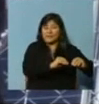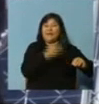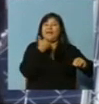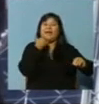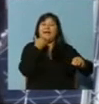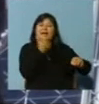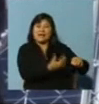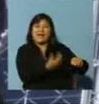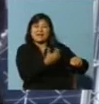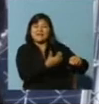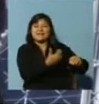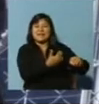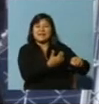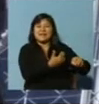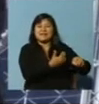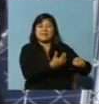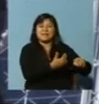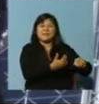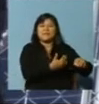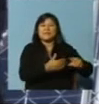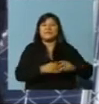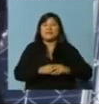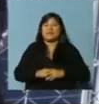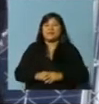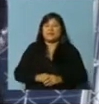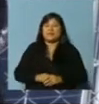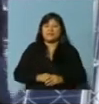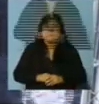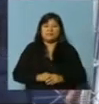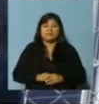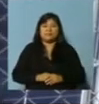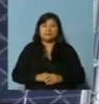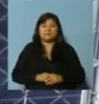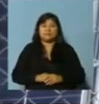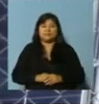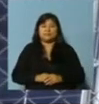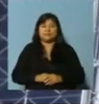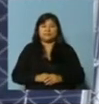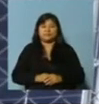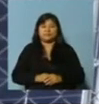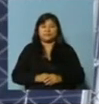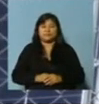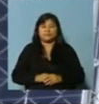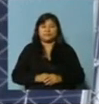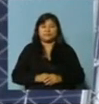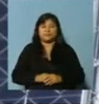Muchas gracias, Wilfredo Farfán.